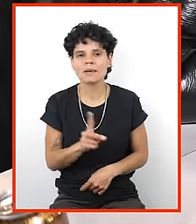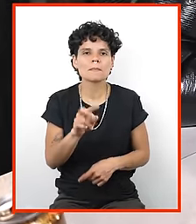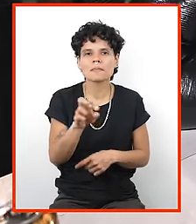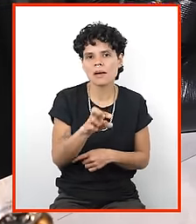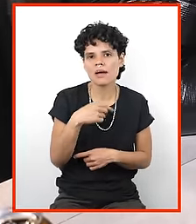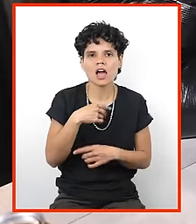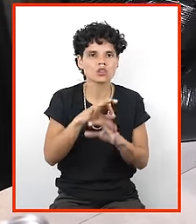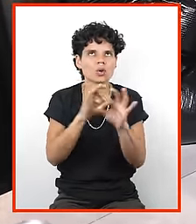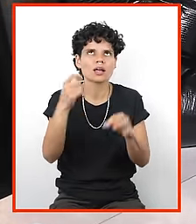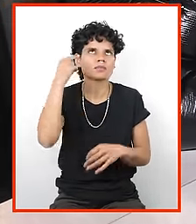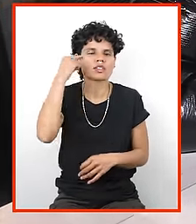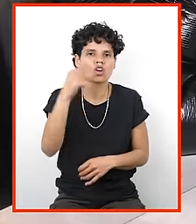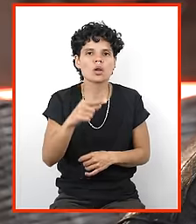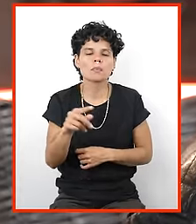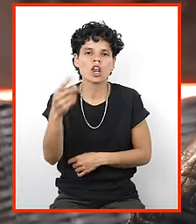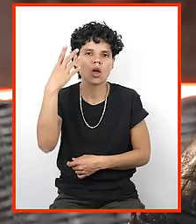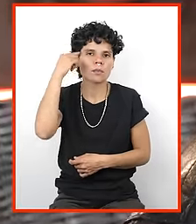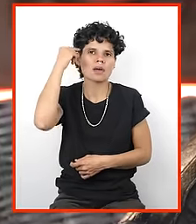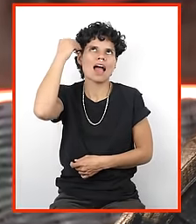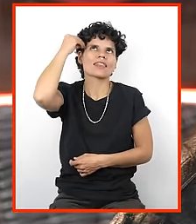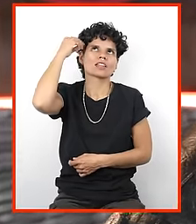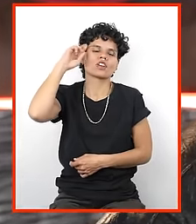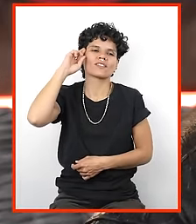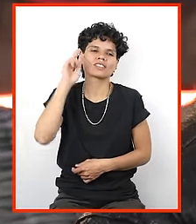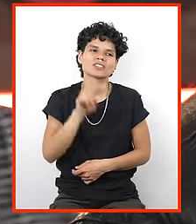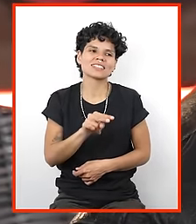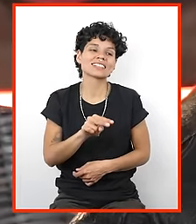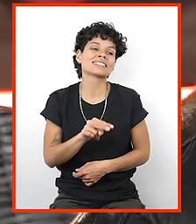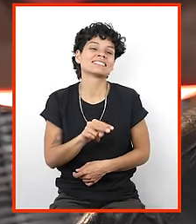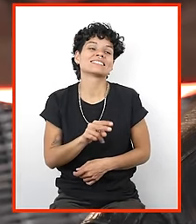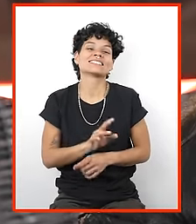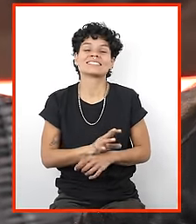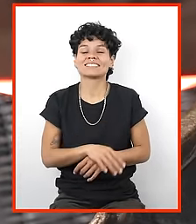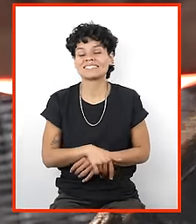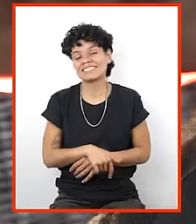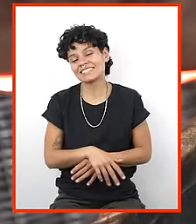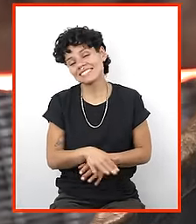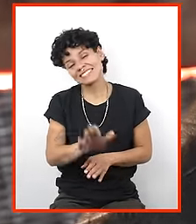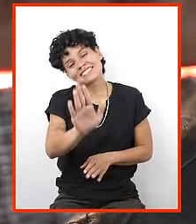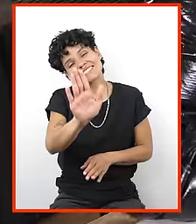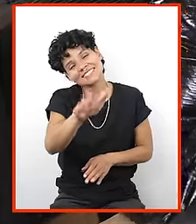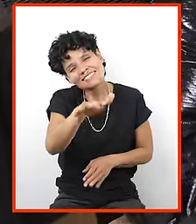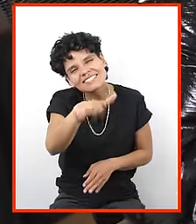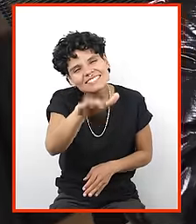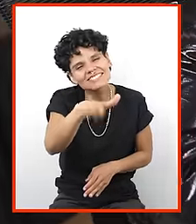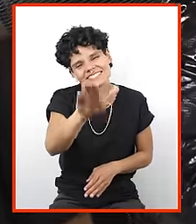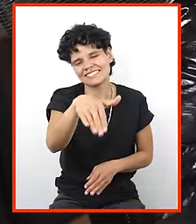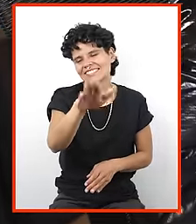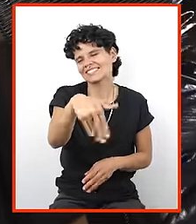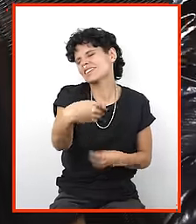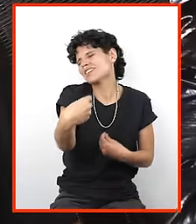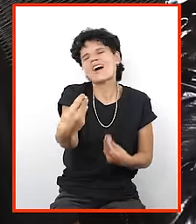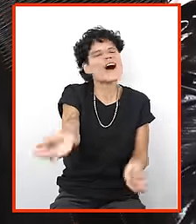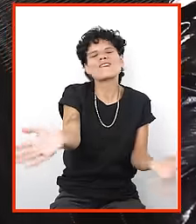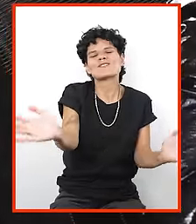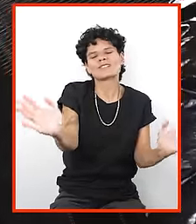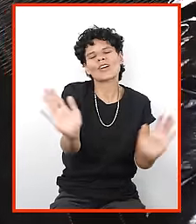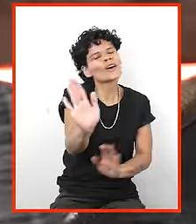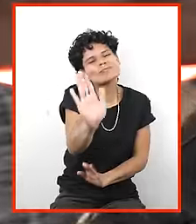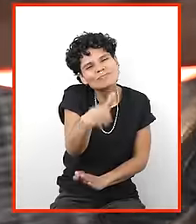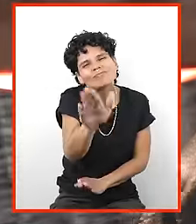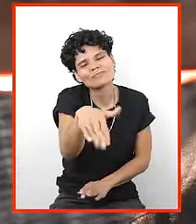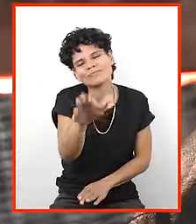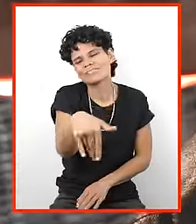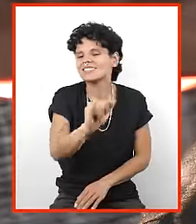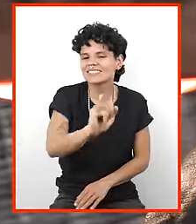en ningún momento que él lo dudó, pero él internamente decía, sí, por supuesto, mi amor, todo lo podemos hacer.